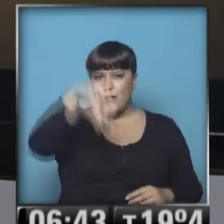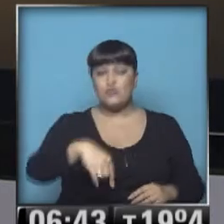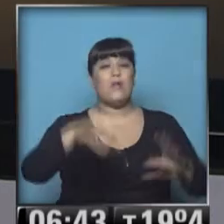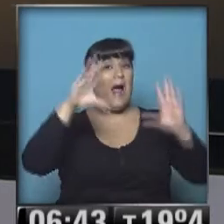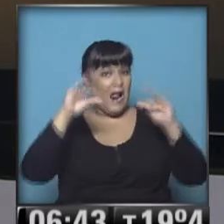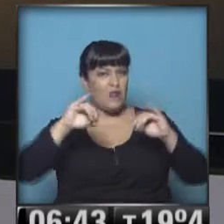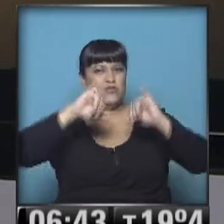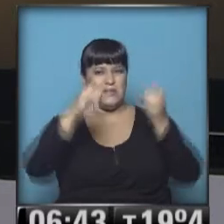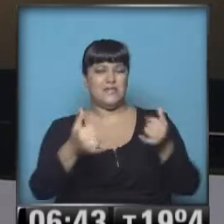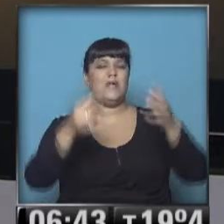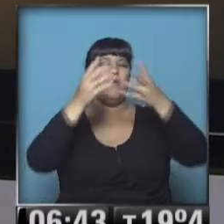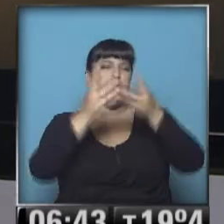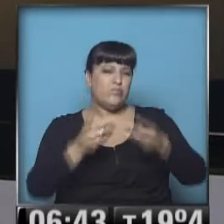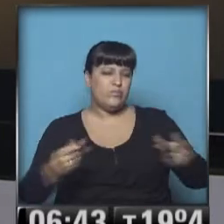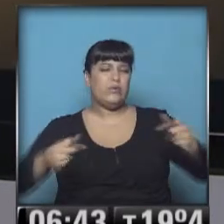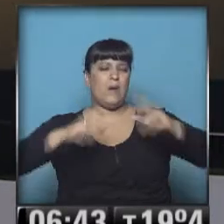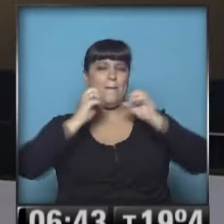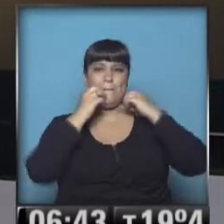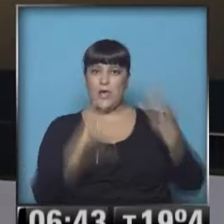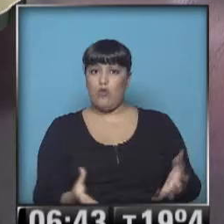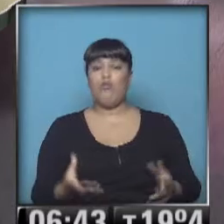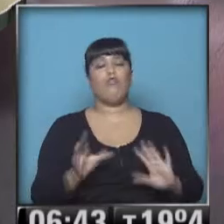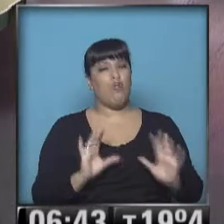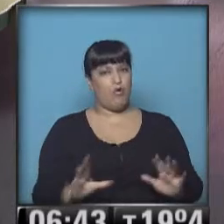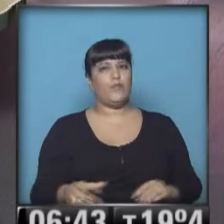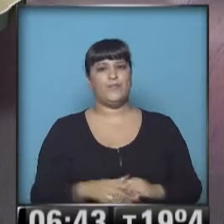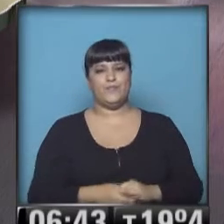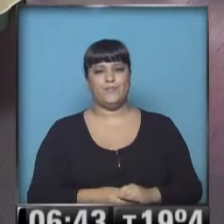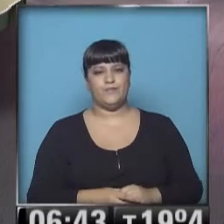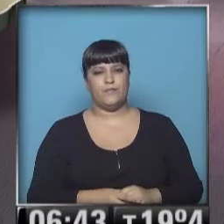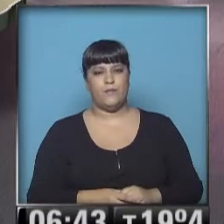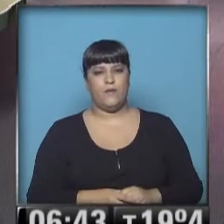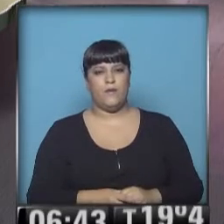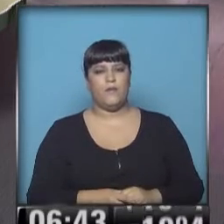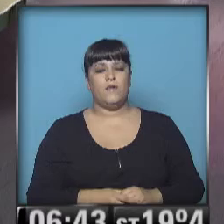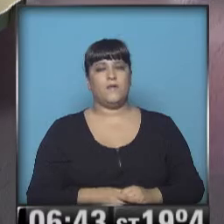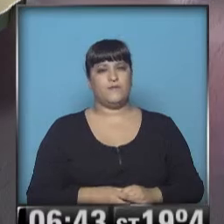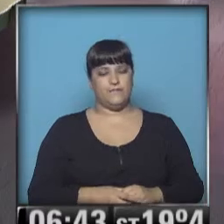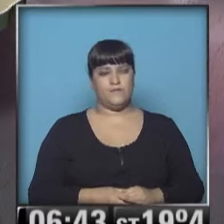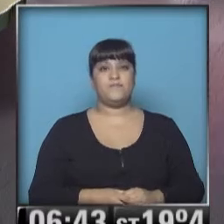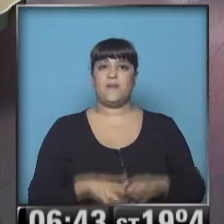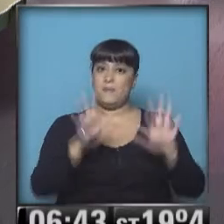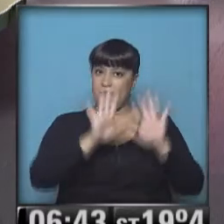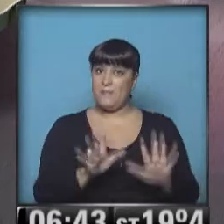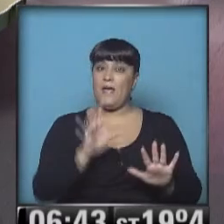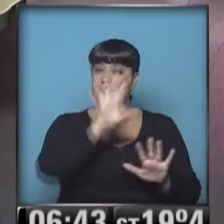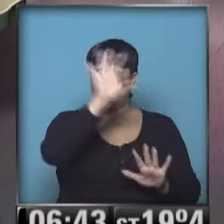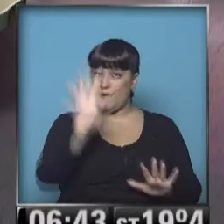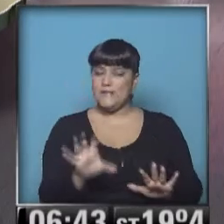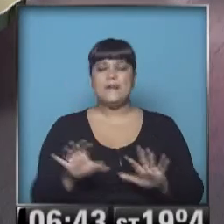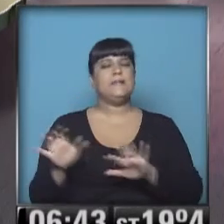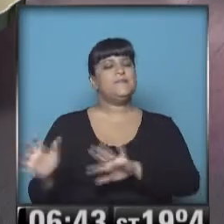de la noche va a mejorar. Todavía no llegaron las tormentas allí, pero llegarán, prepárense. Nos vamos